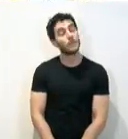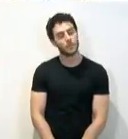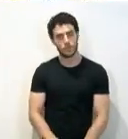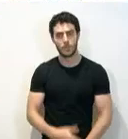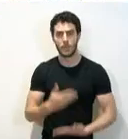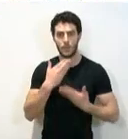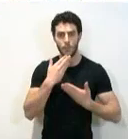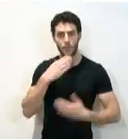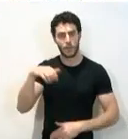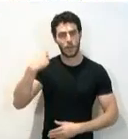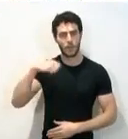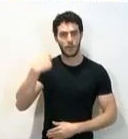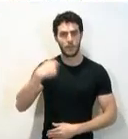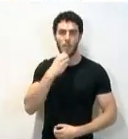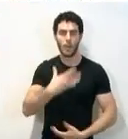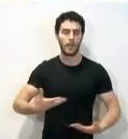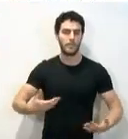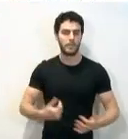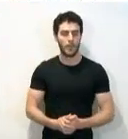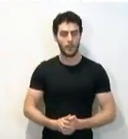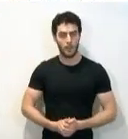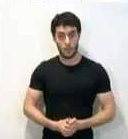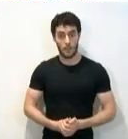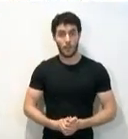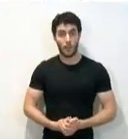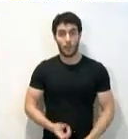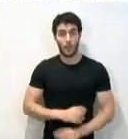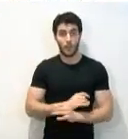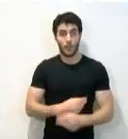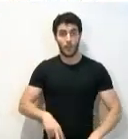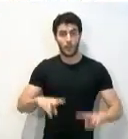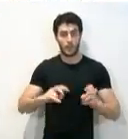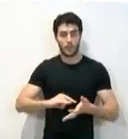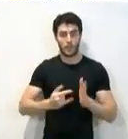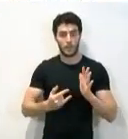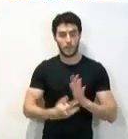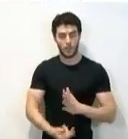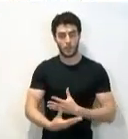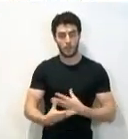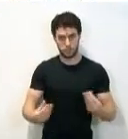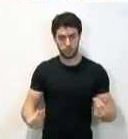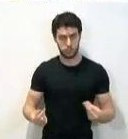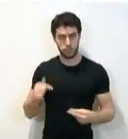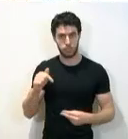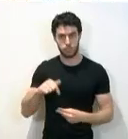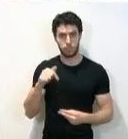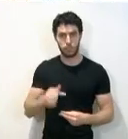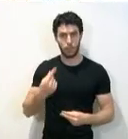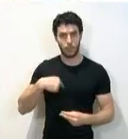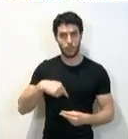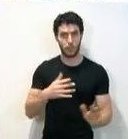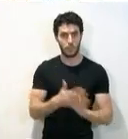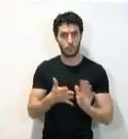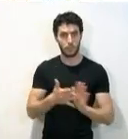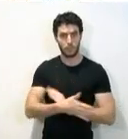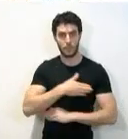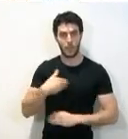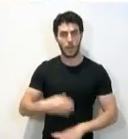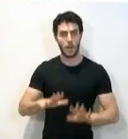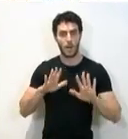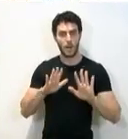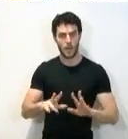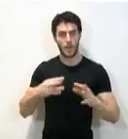Gracias, presidente. Bueno, pues efectivamente es una cuestión muy técnica a la que hoy nos referimos, pero que tiene